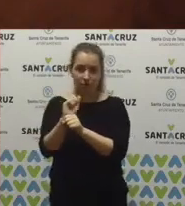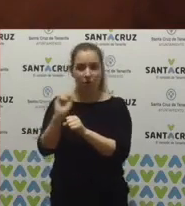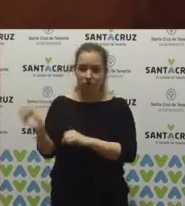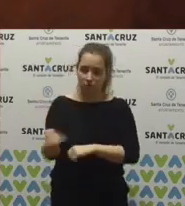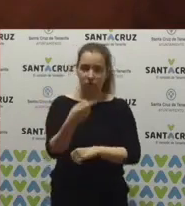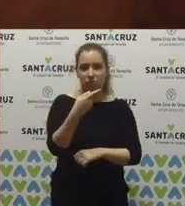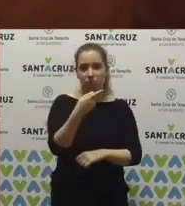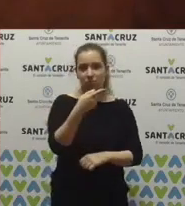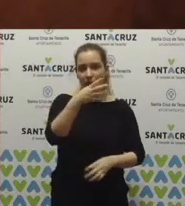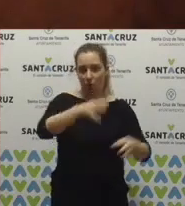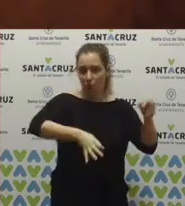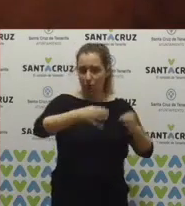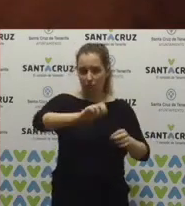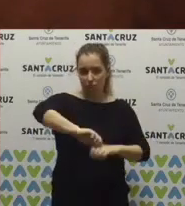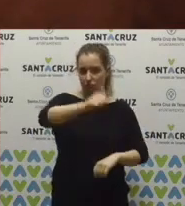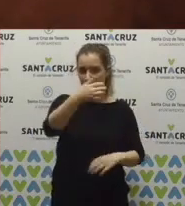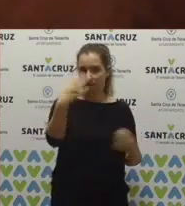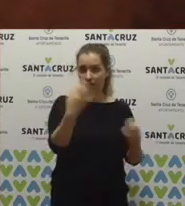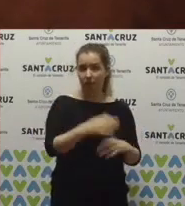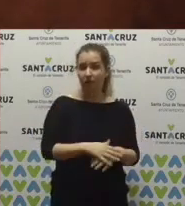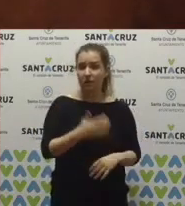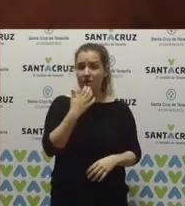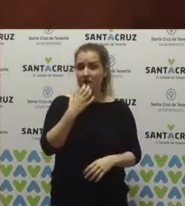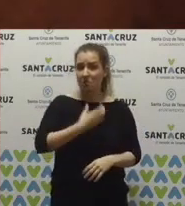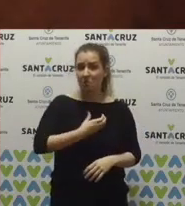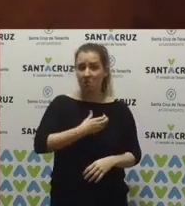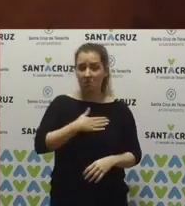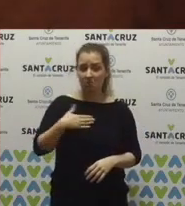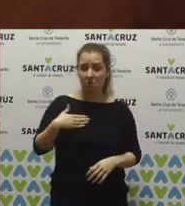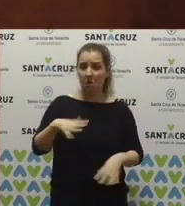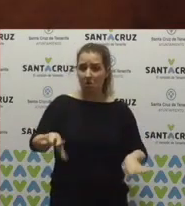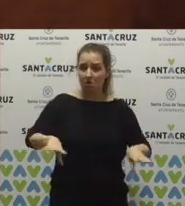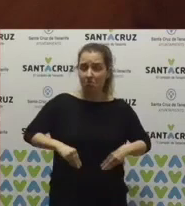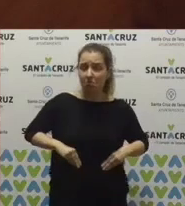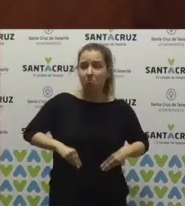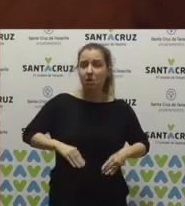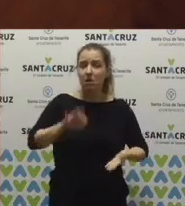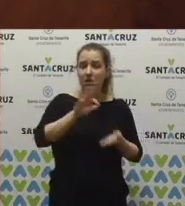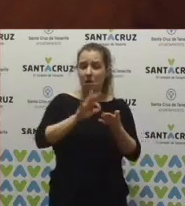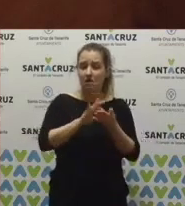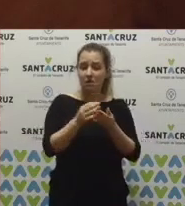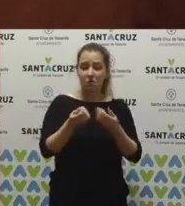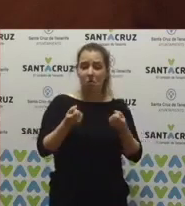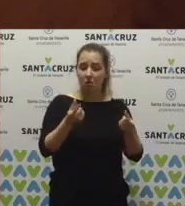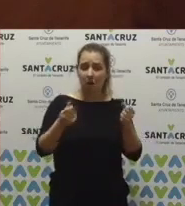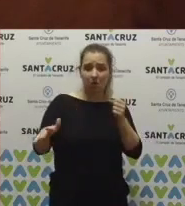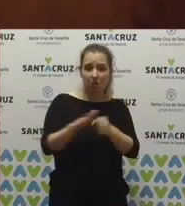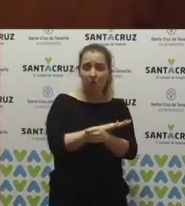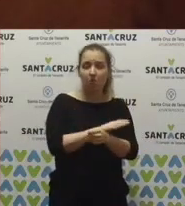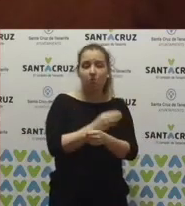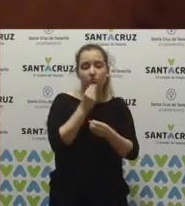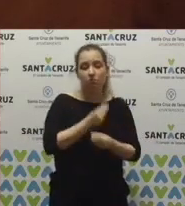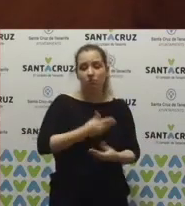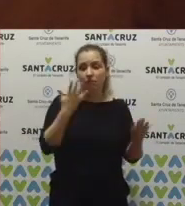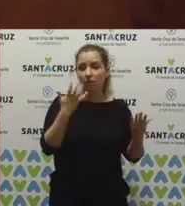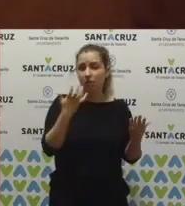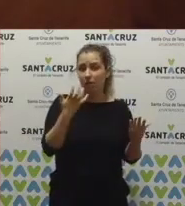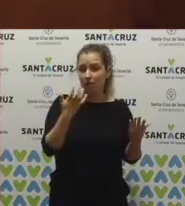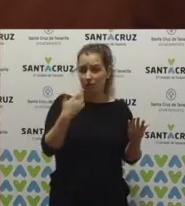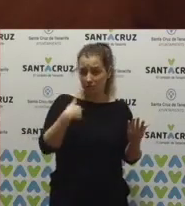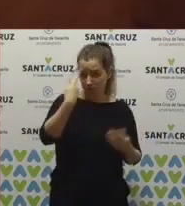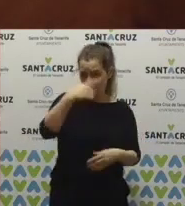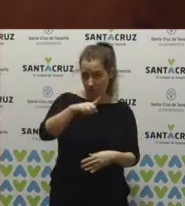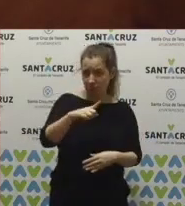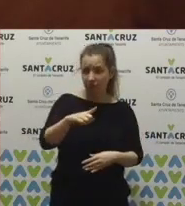los costes de asumir directamente de servicio fantástico que no tengo ninguna duda que esa clase de servicios que